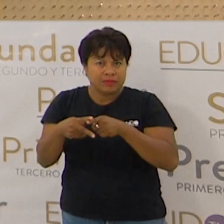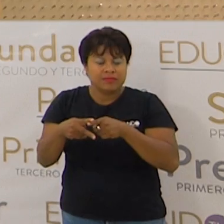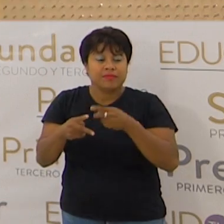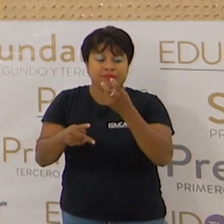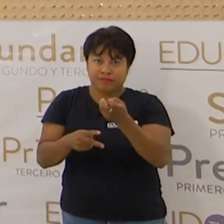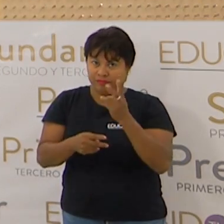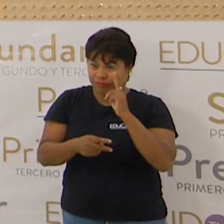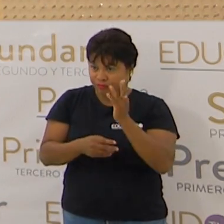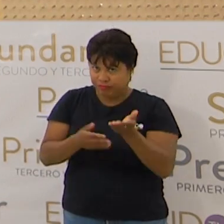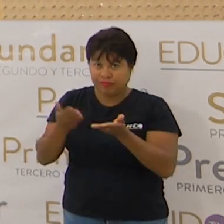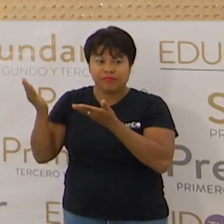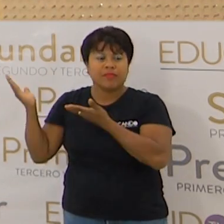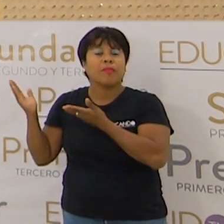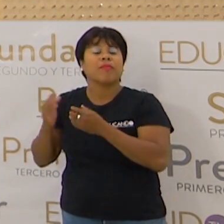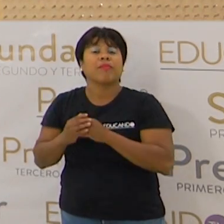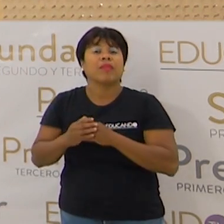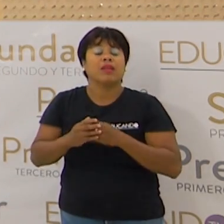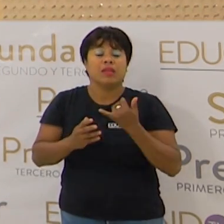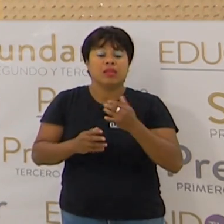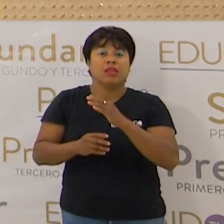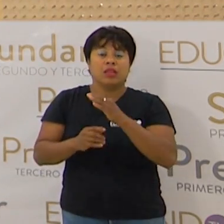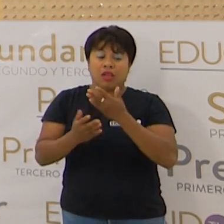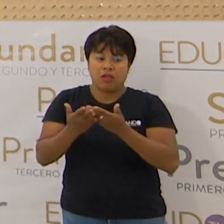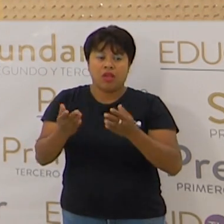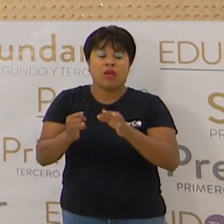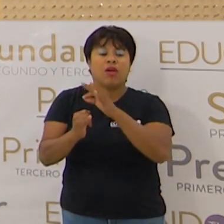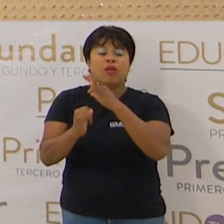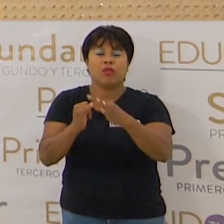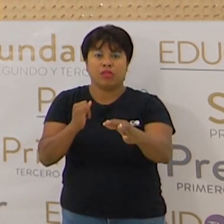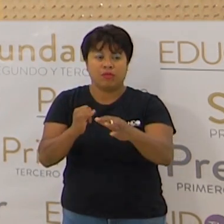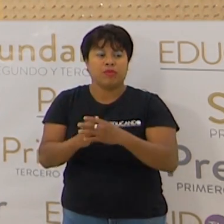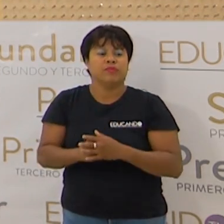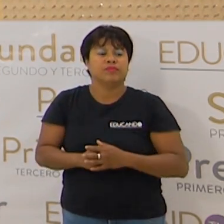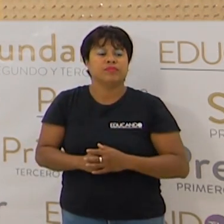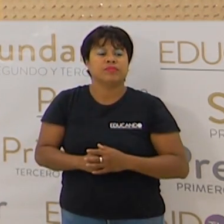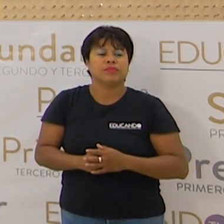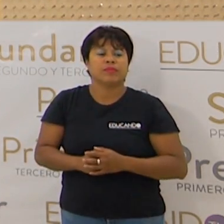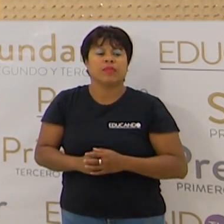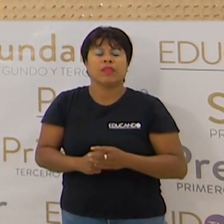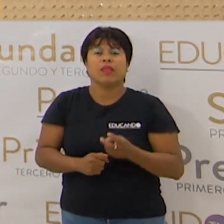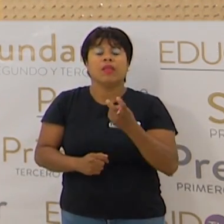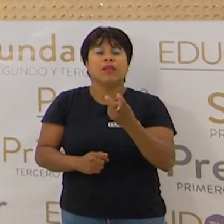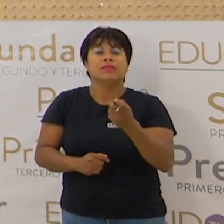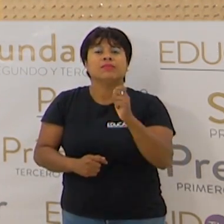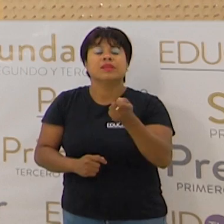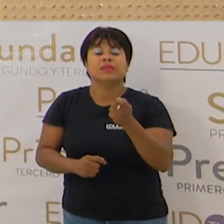ahí tenemos. Y vamos con el último, que sería el